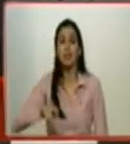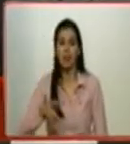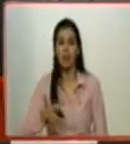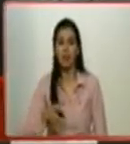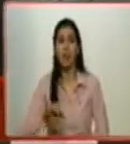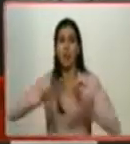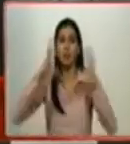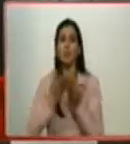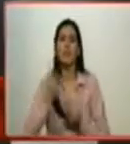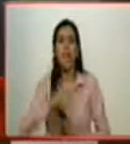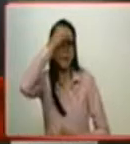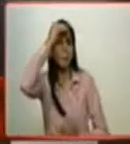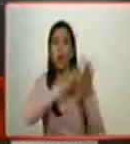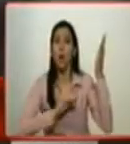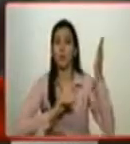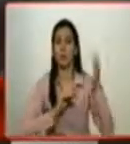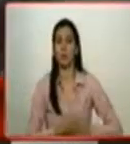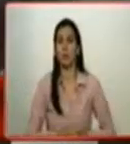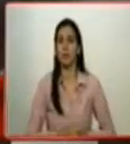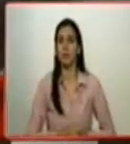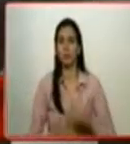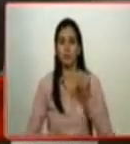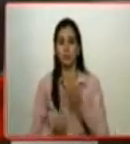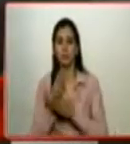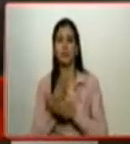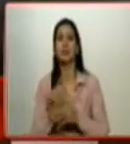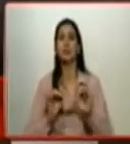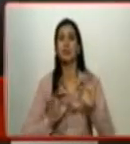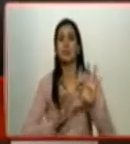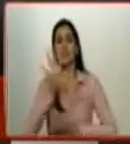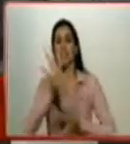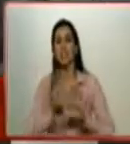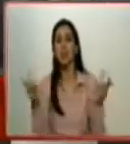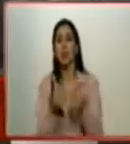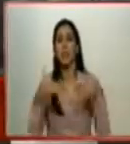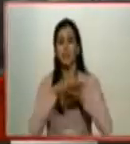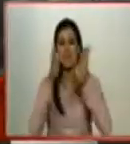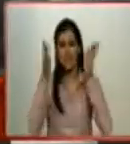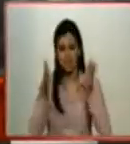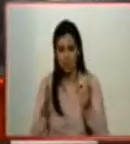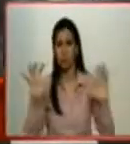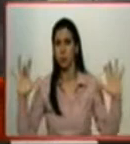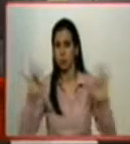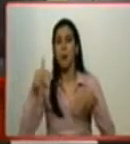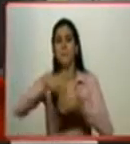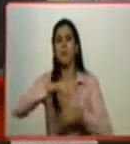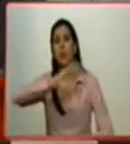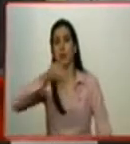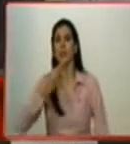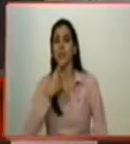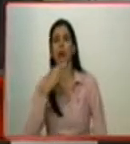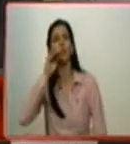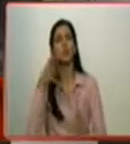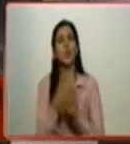tiene mucho que aprender. Durante la instalación de la 15ª reunión ministerial de Petrocaribe, Rodríguez destacó la figura del